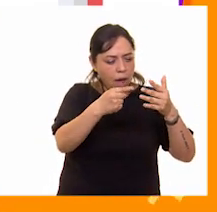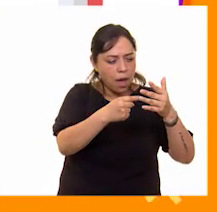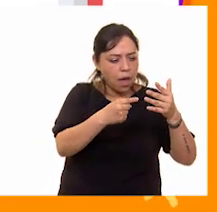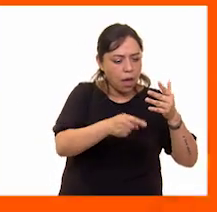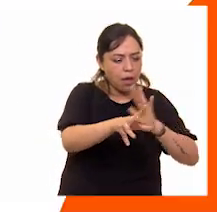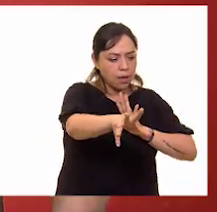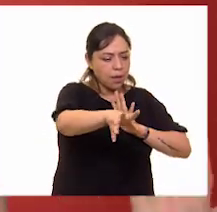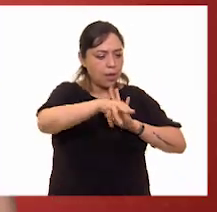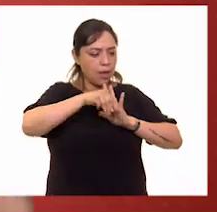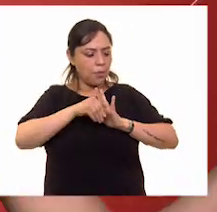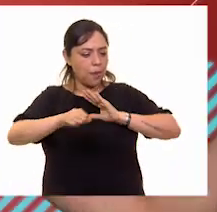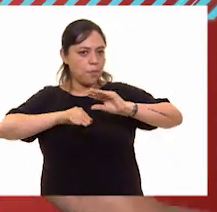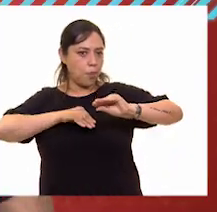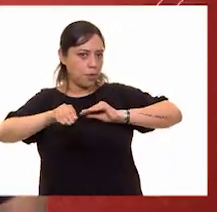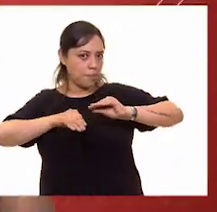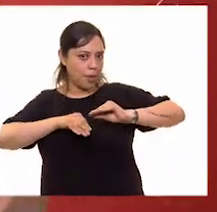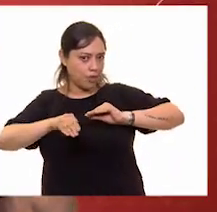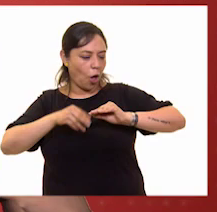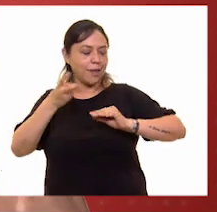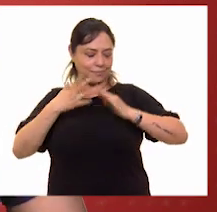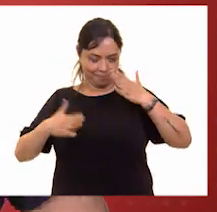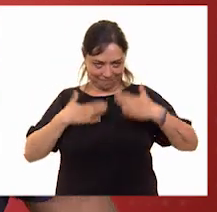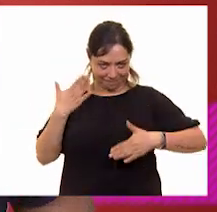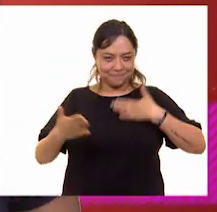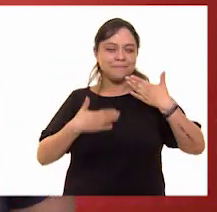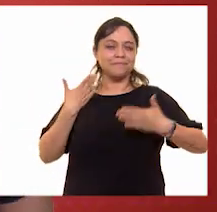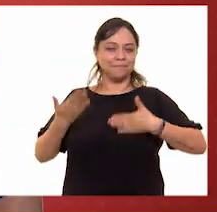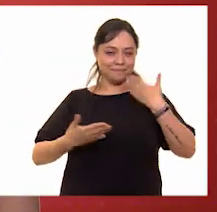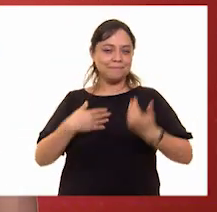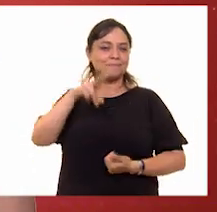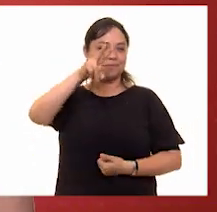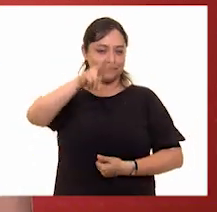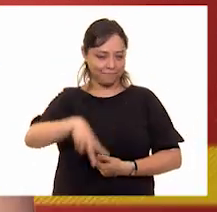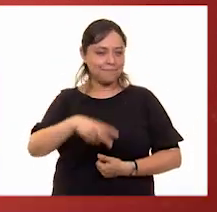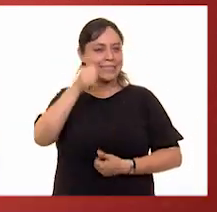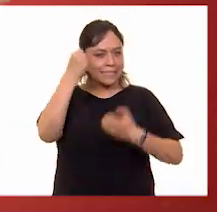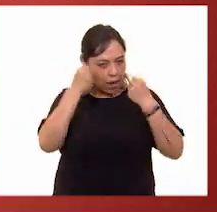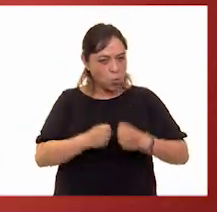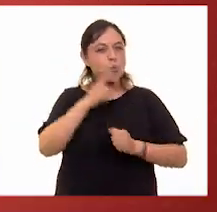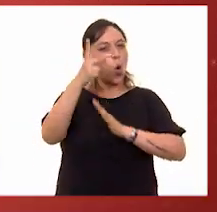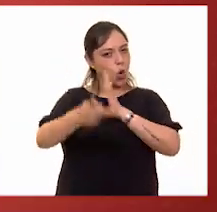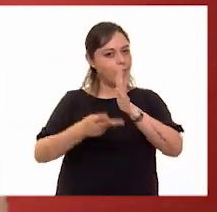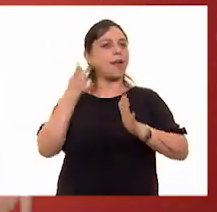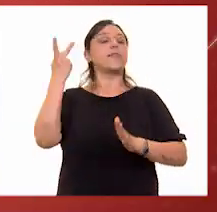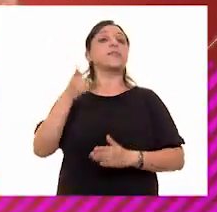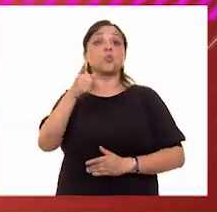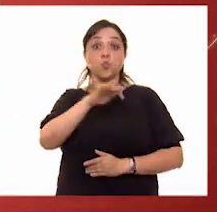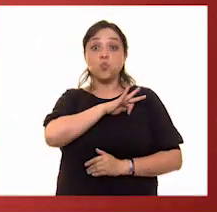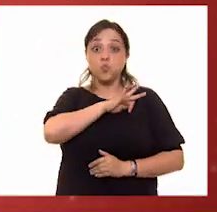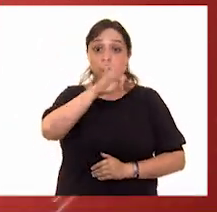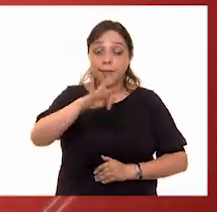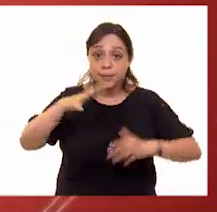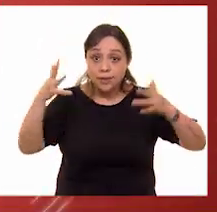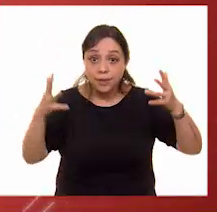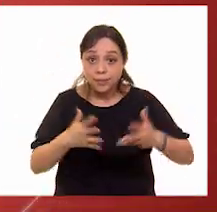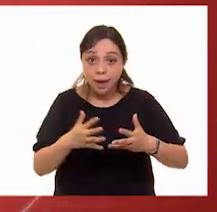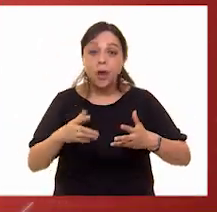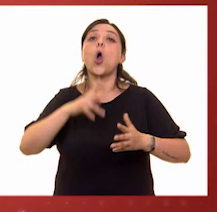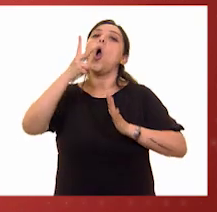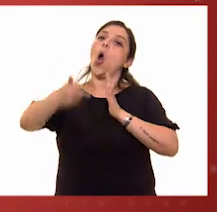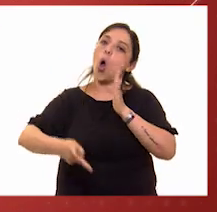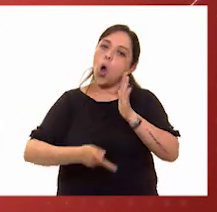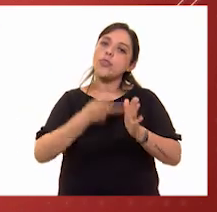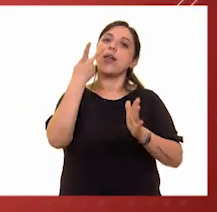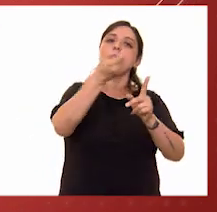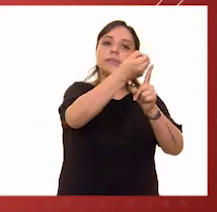el movimiento. Fue tan divertido que seguramente lo quieres repetir. Pero si lo haces, deberás volver a leer